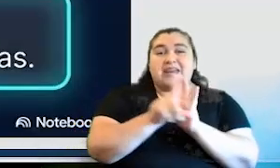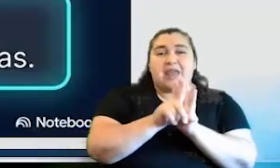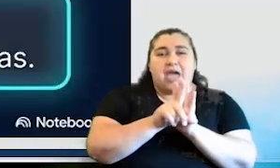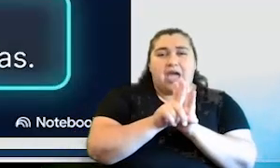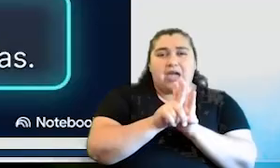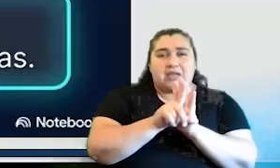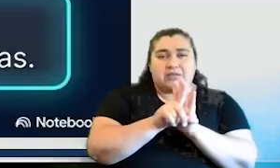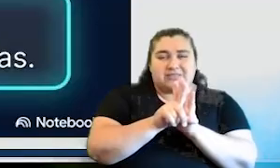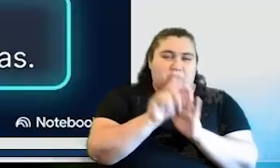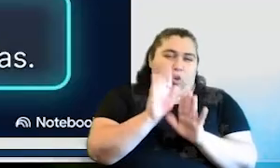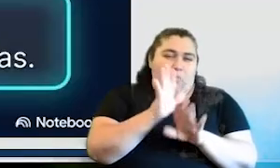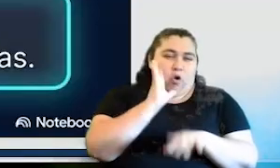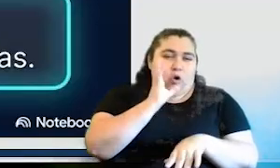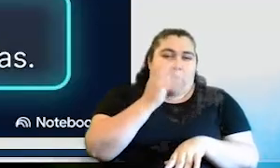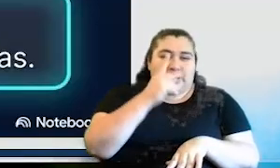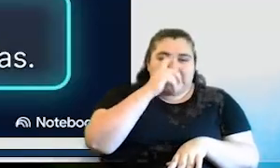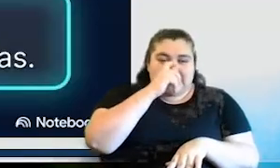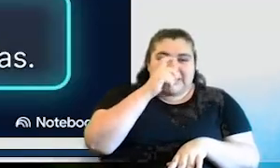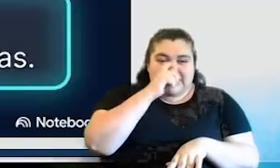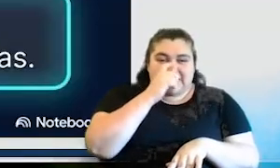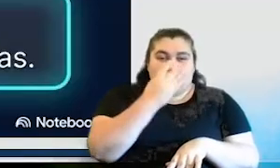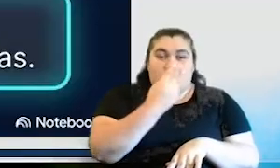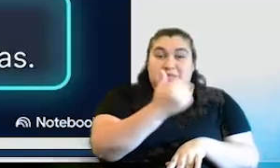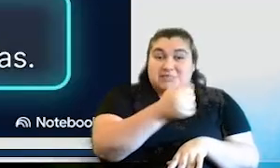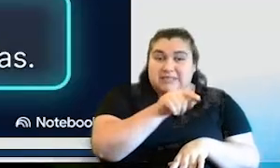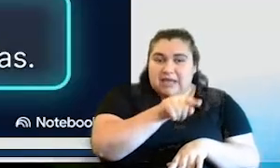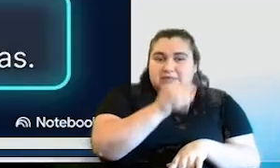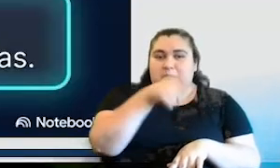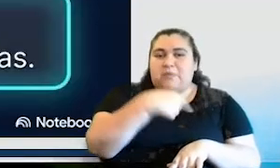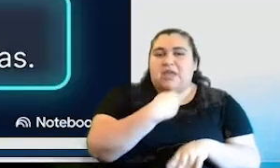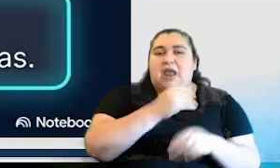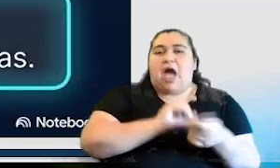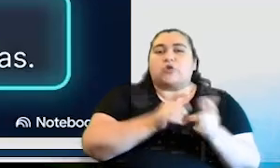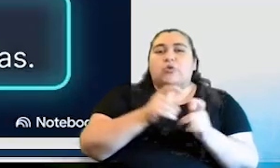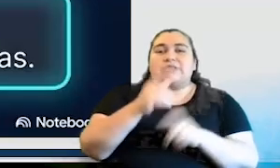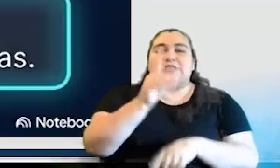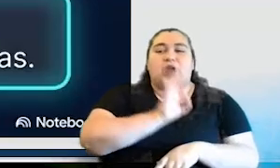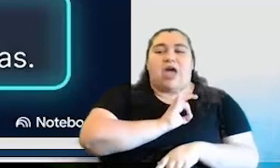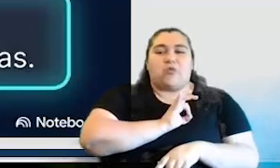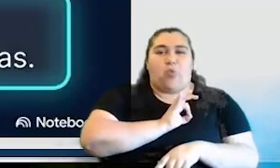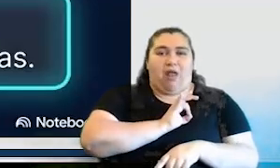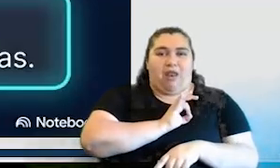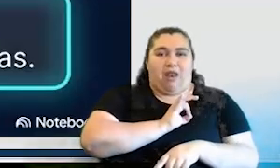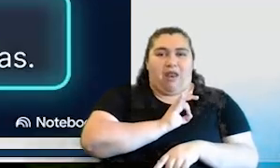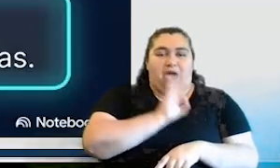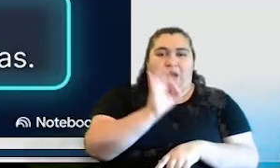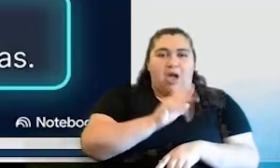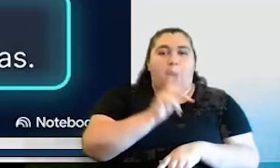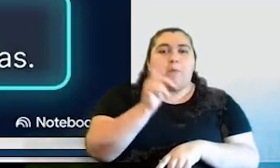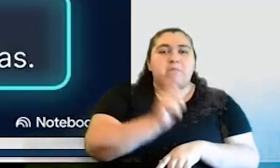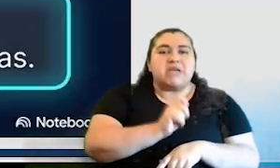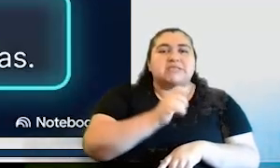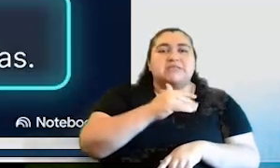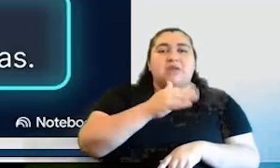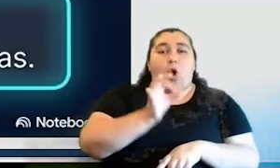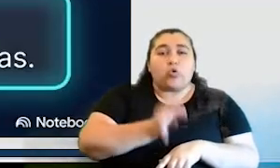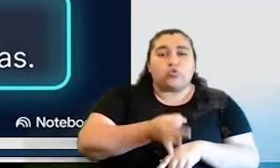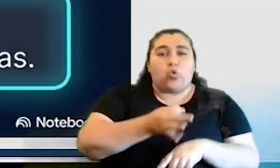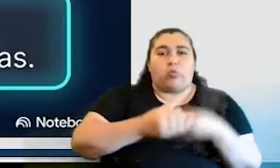de reseña histórica, la 27346, generaba una actualización anual todos los meses de octubre de cada